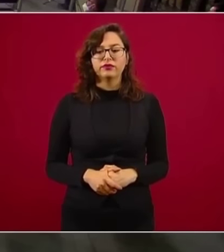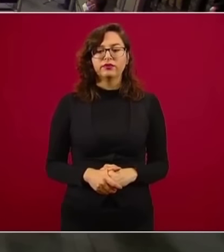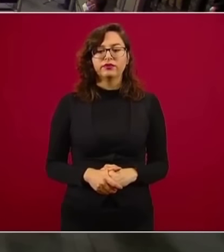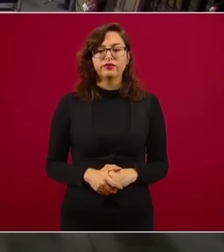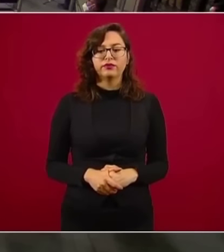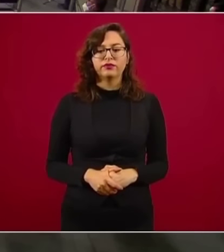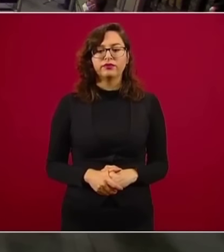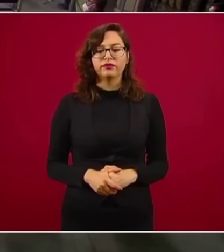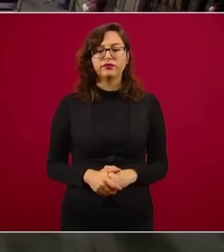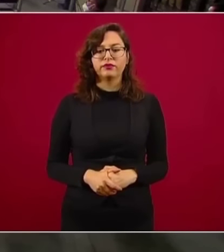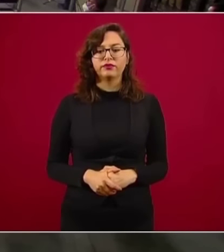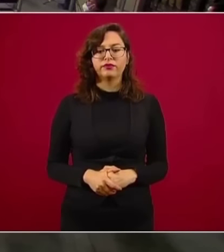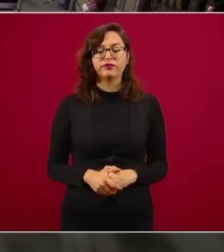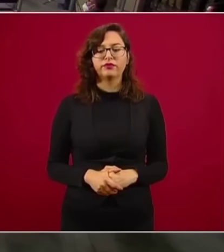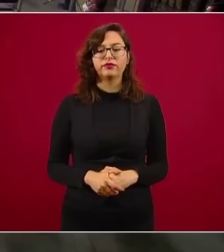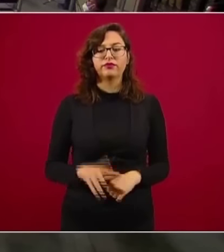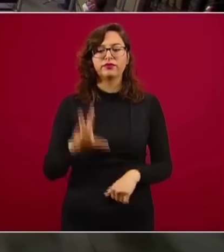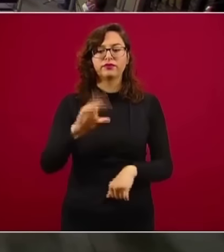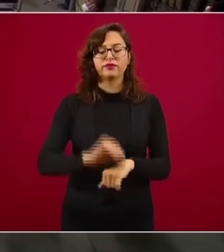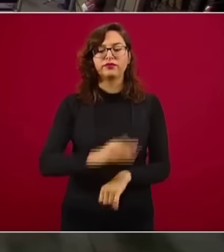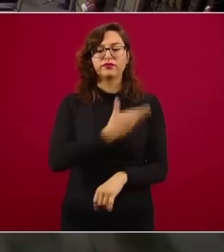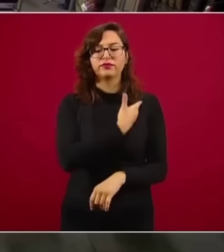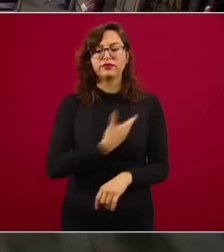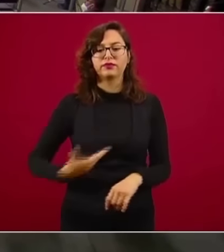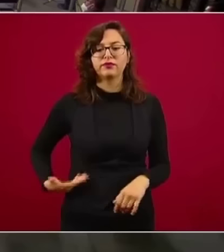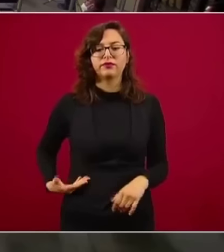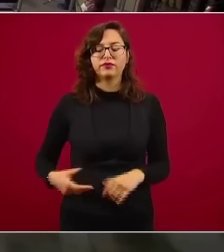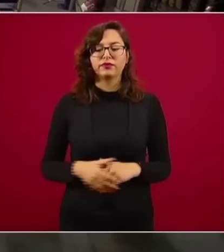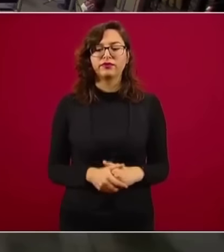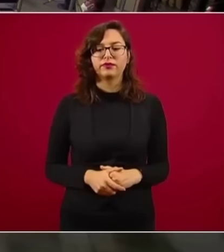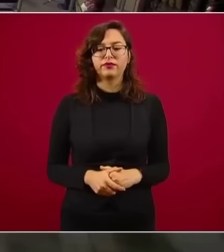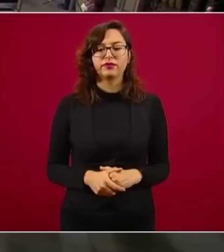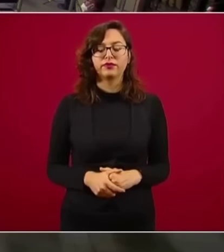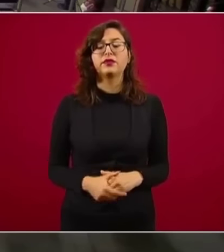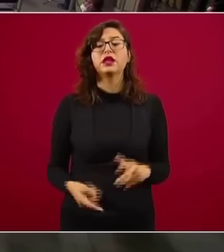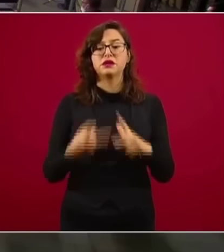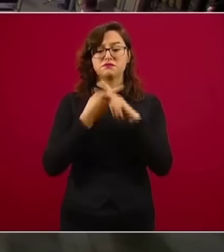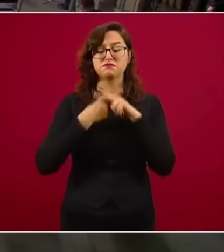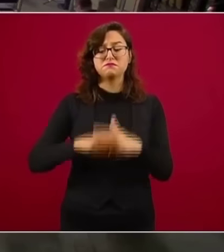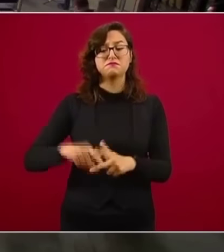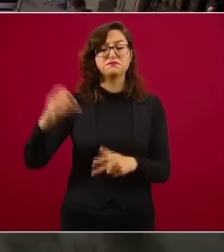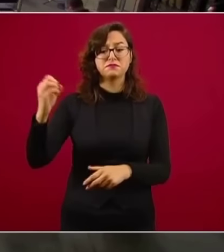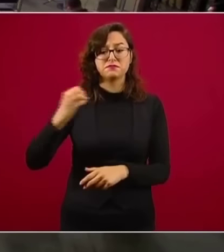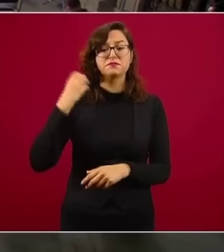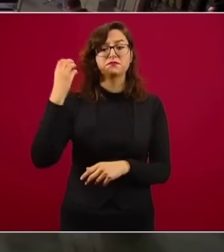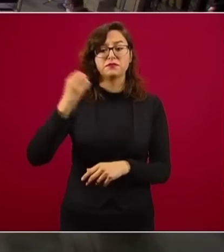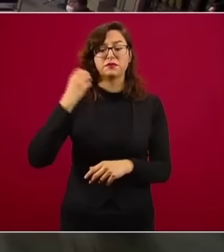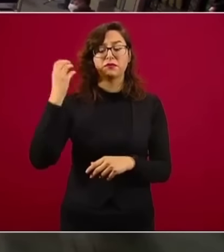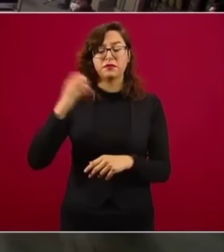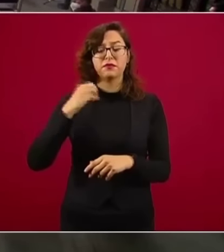Con su venia, señor presidente. Iniciaremos la ceremonia